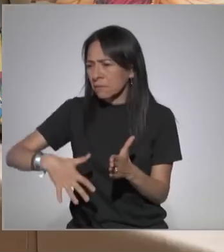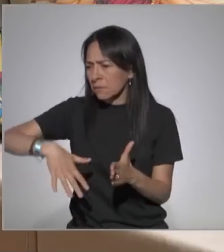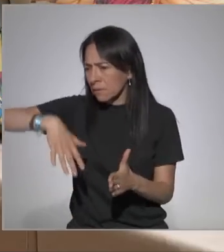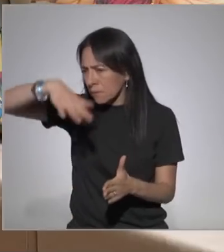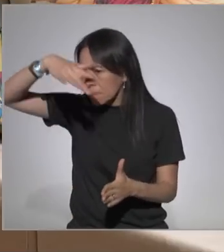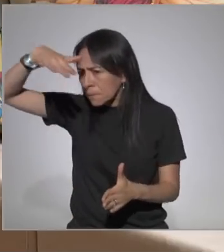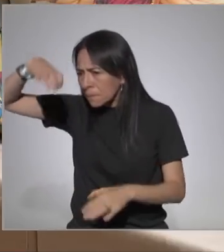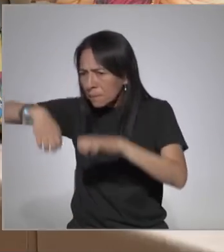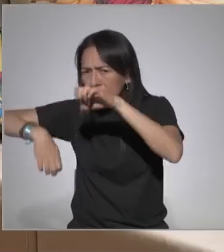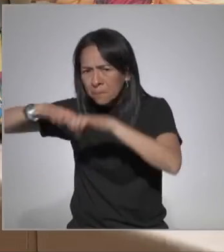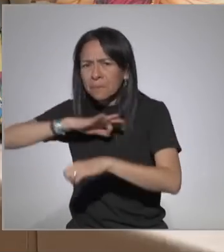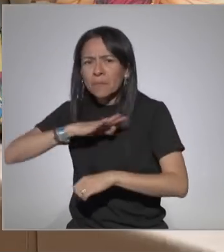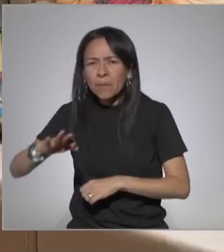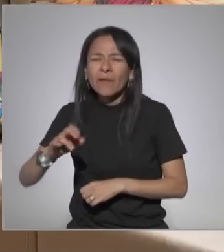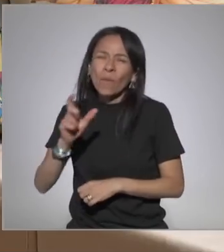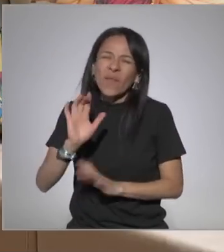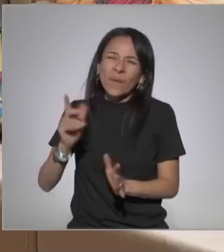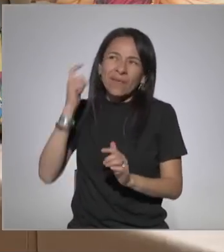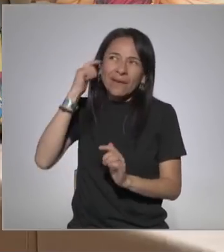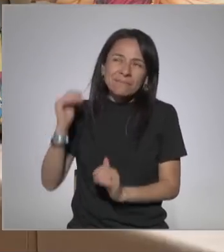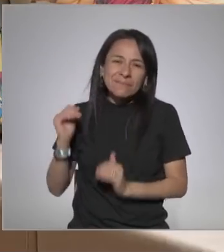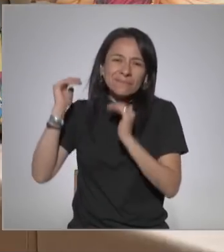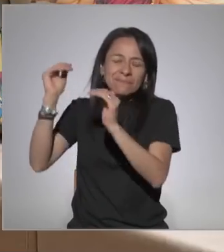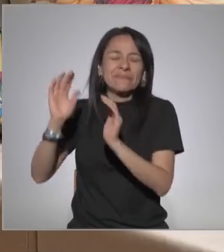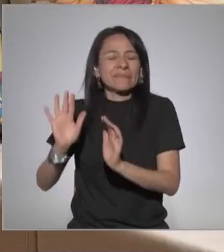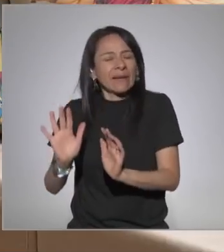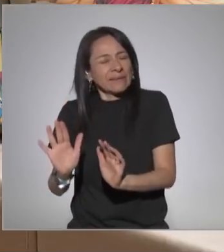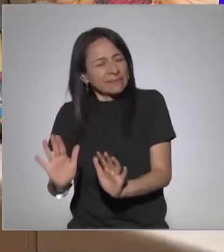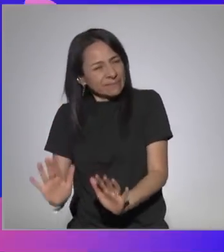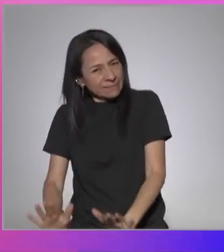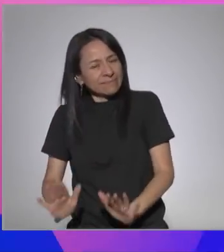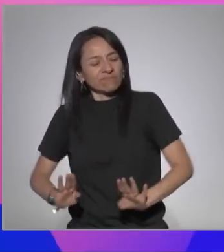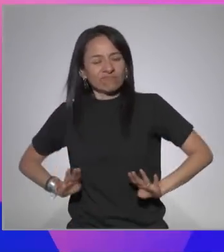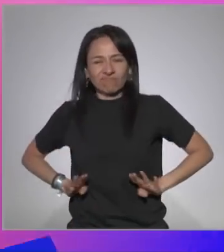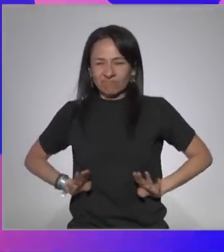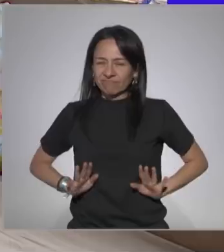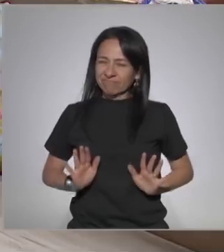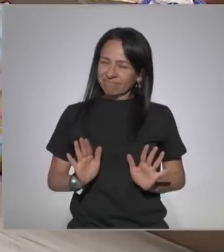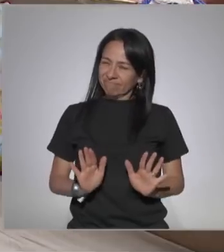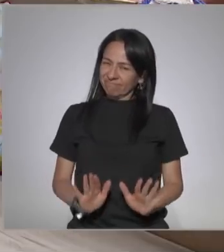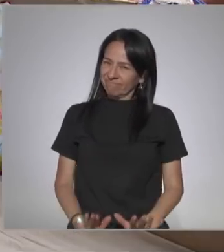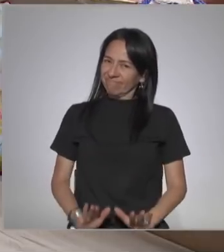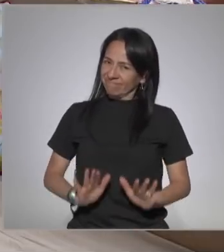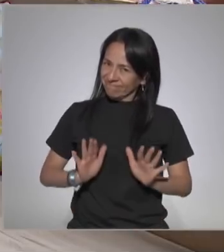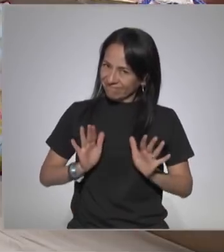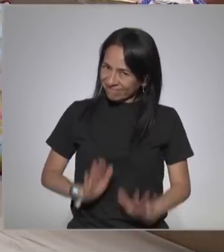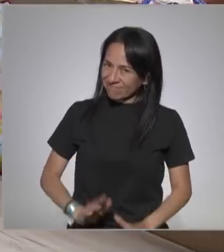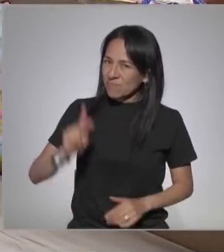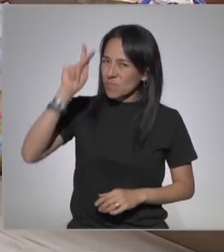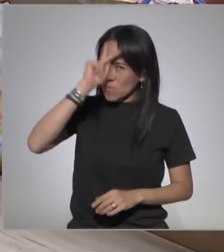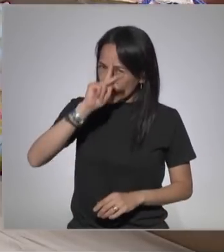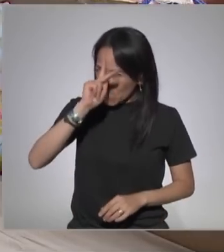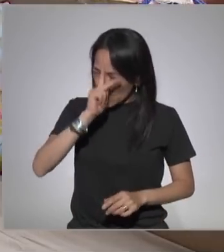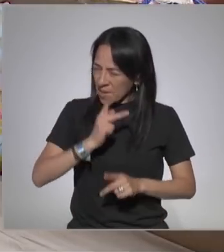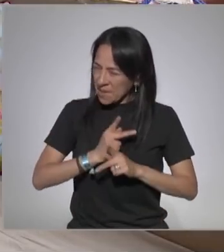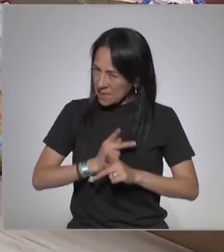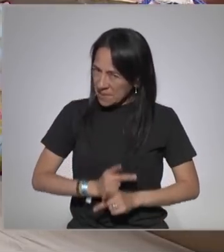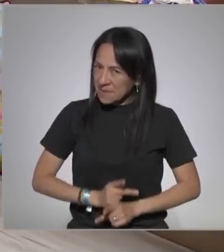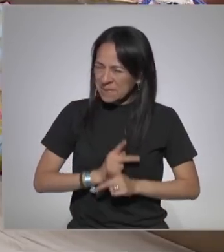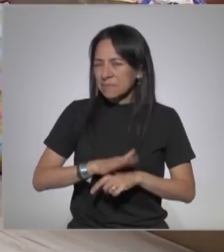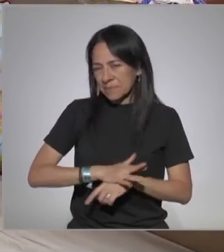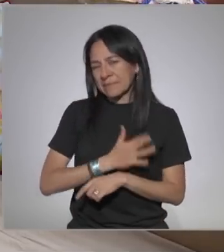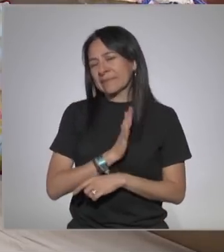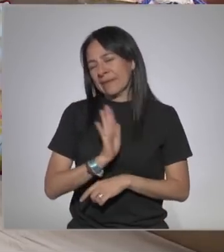ya te vas con más mesura, ¿no? Ya te vas con más tranquilidad, porque pues sabes lo que implica,